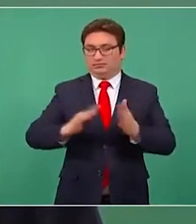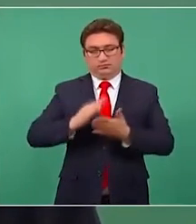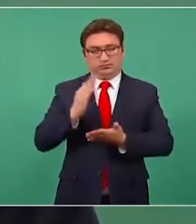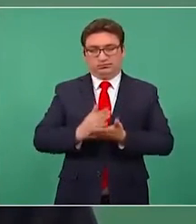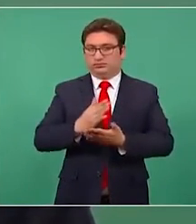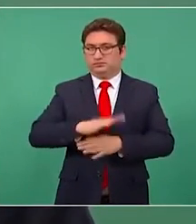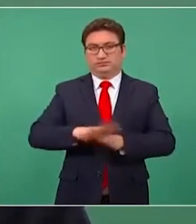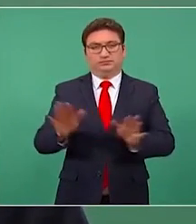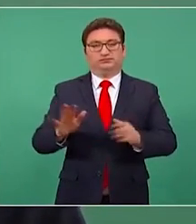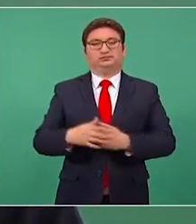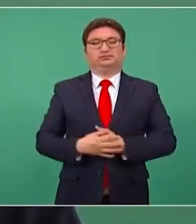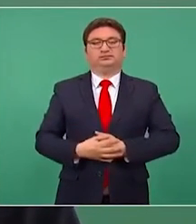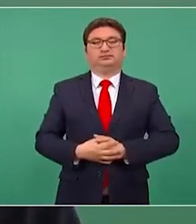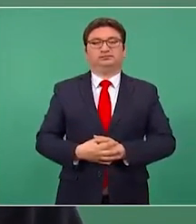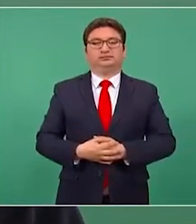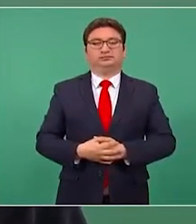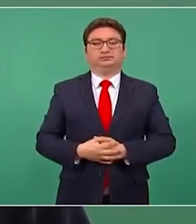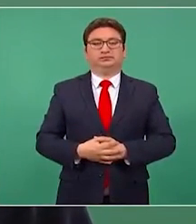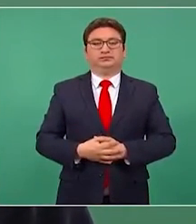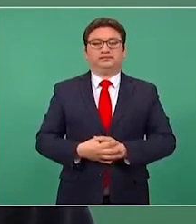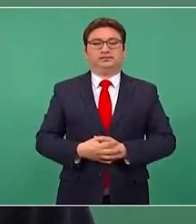darle